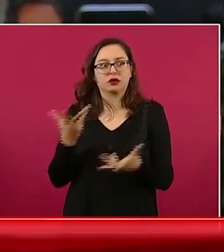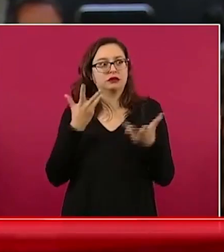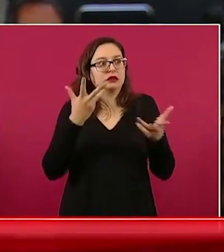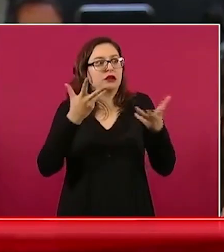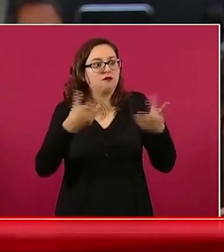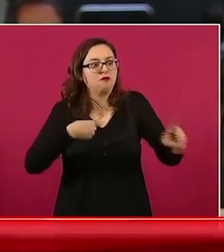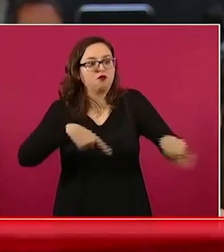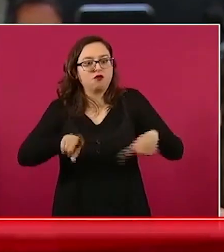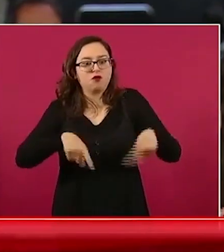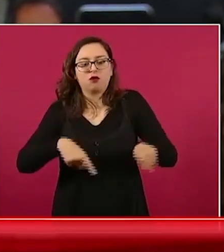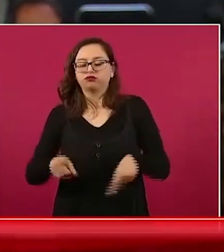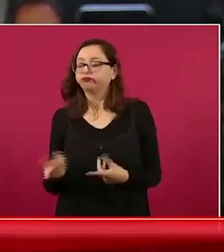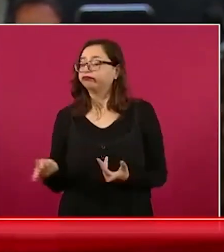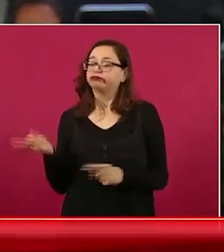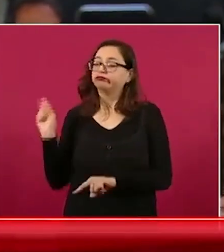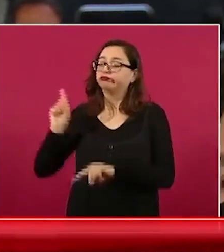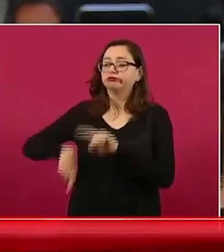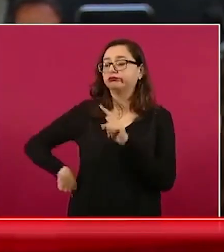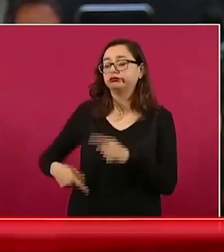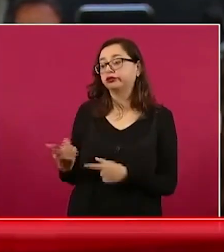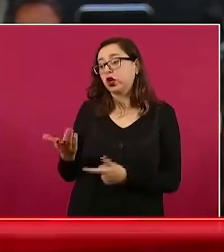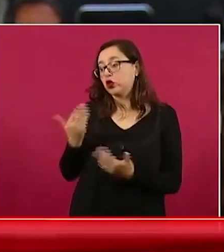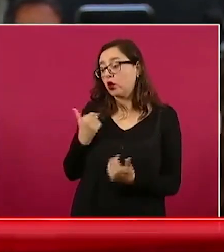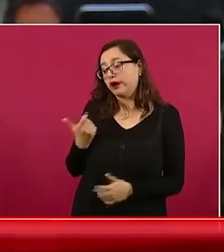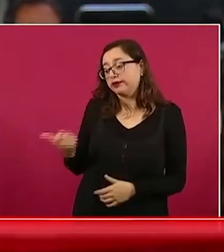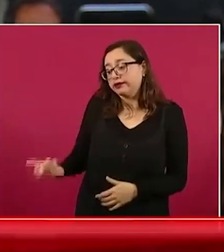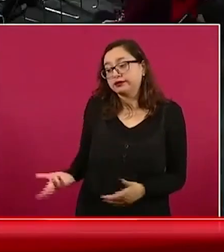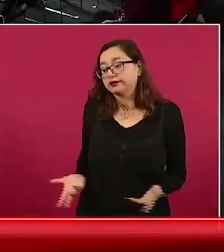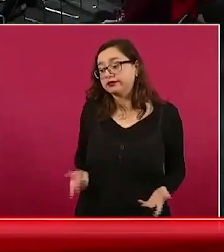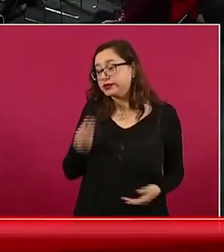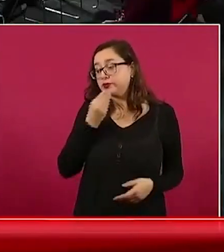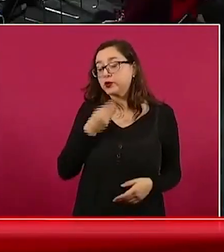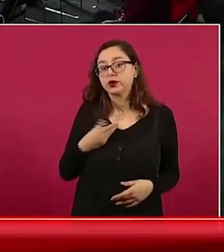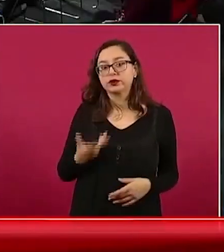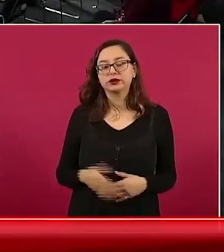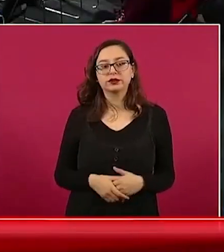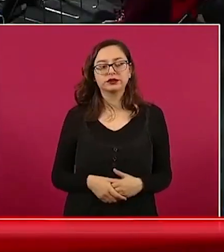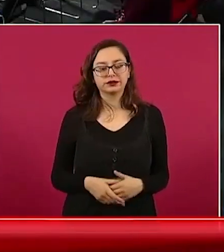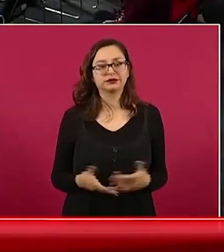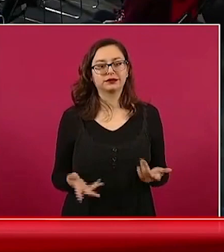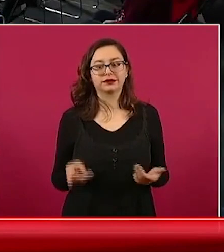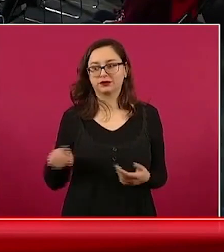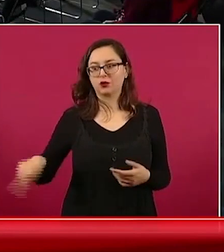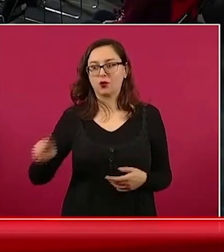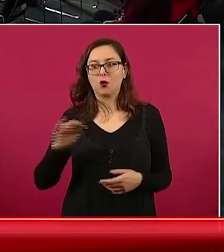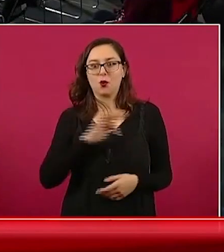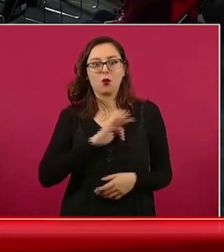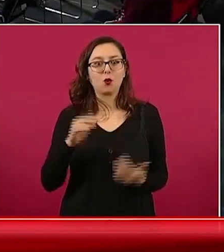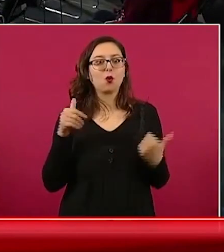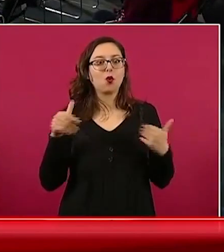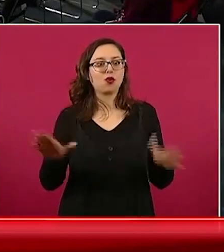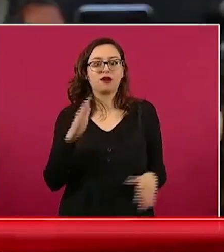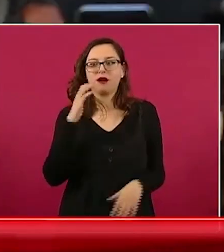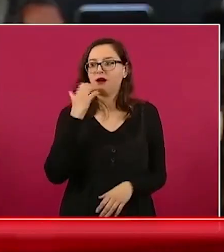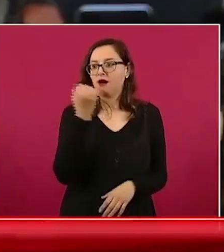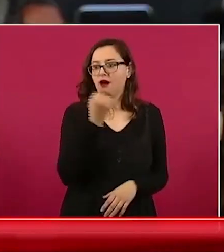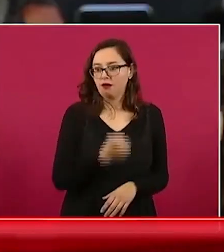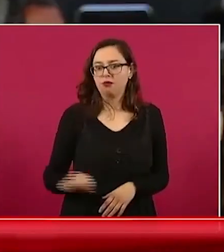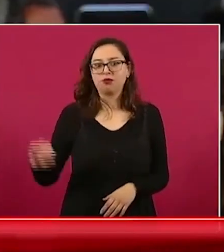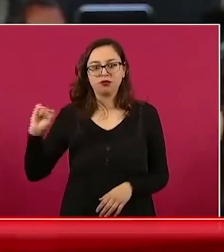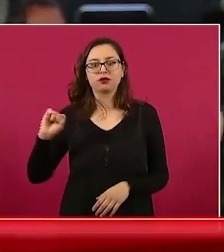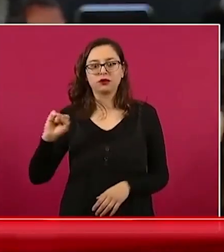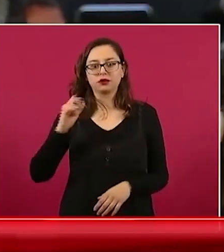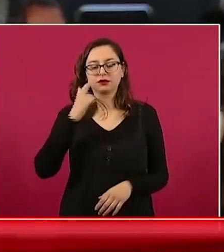fútbol, a los jóvenes y a las aficiones de tener grandes futbolistas mexicanos, como los ha habido,